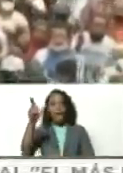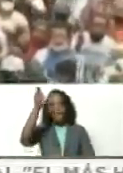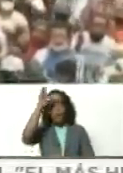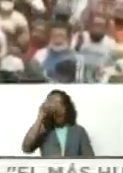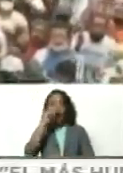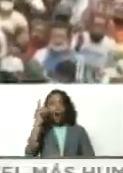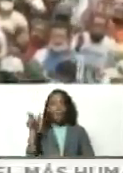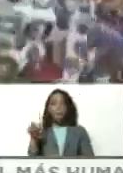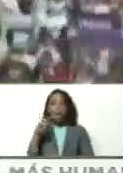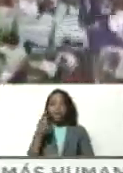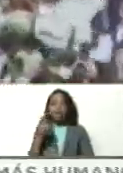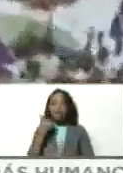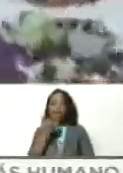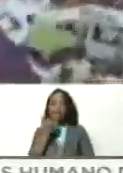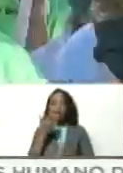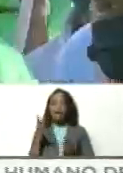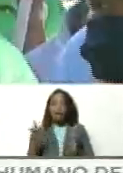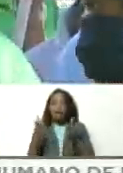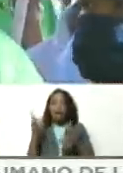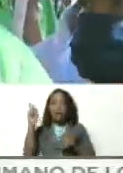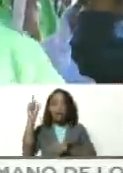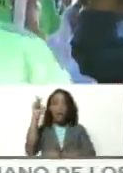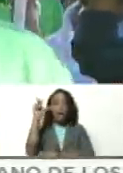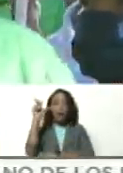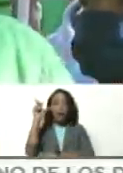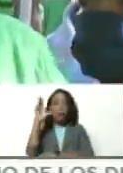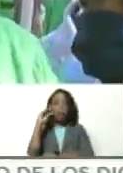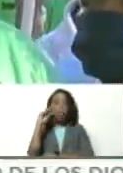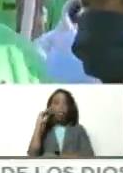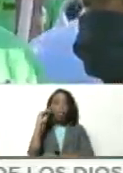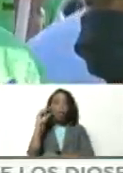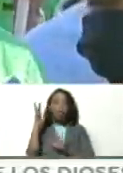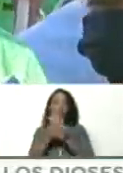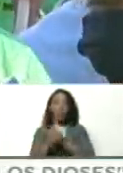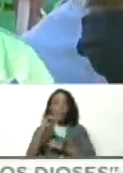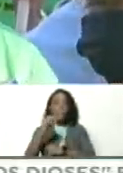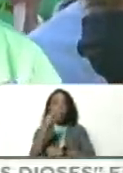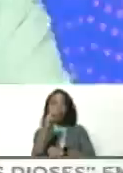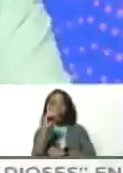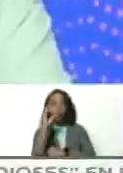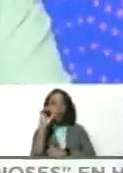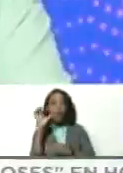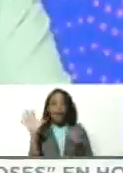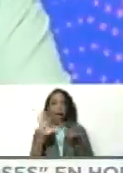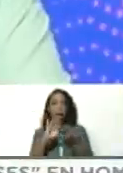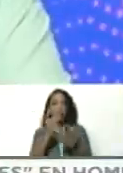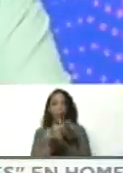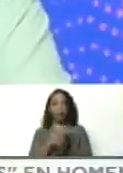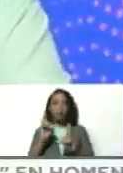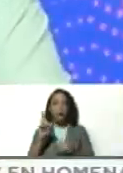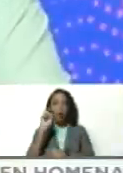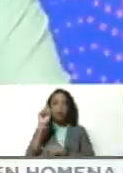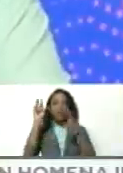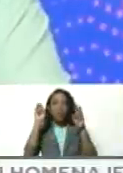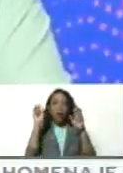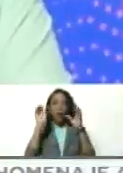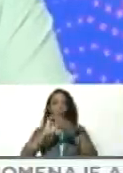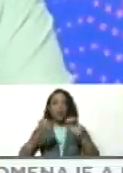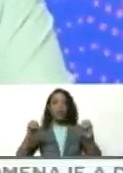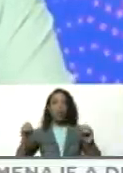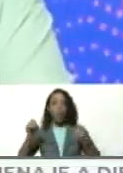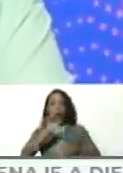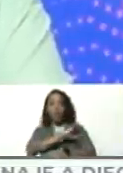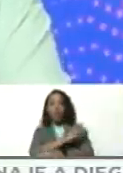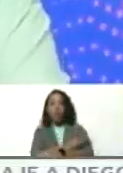gana la gobernación de Lara. Para hablar de la MUT y la Alianza Democrática, hay una nueva organización llamada